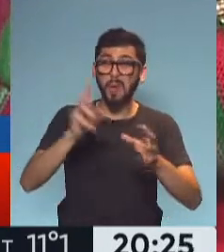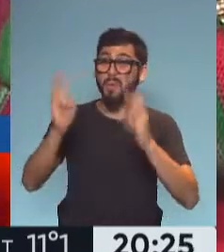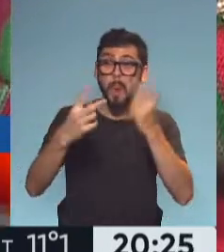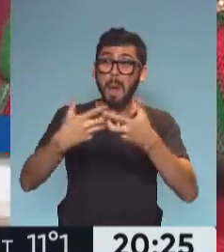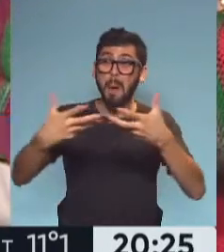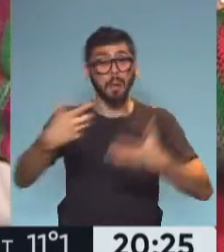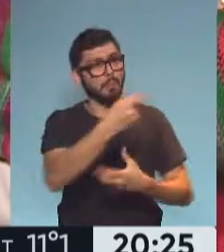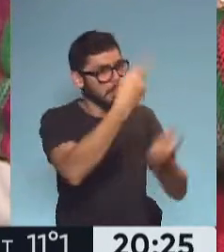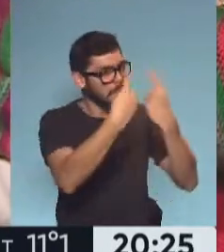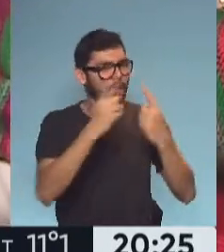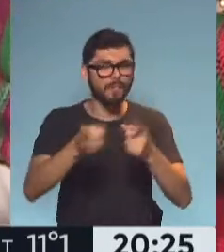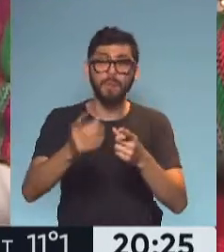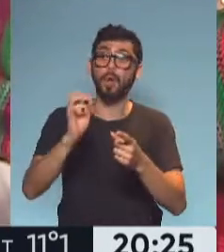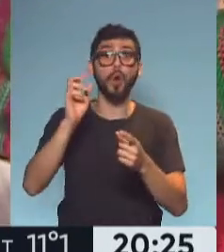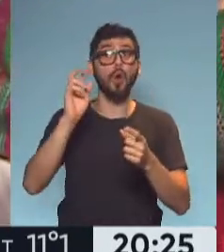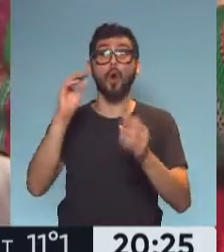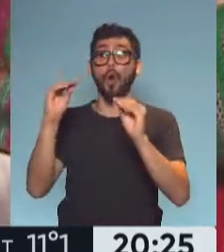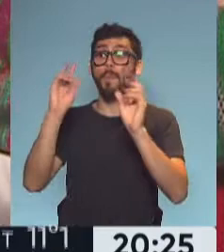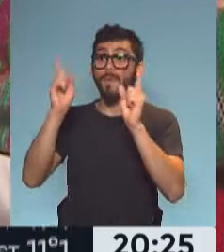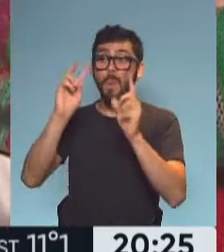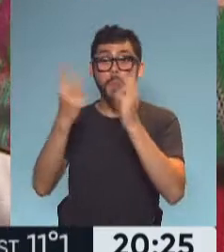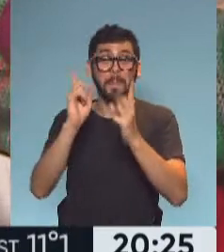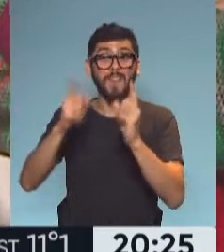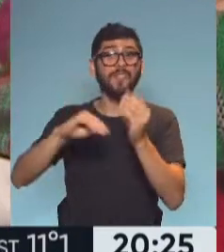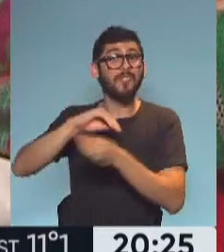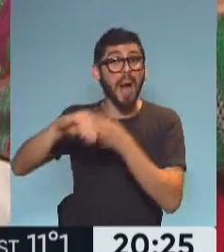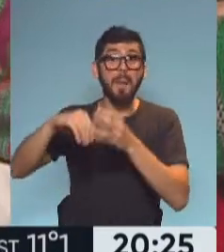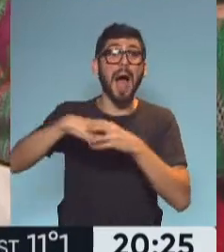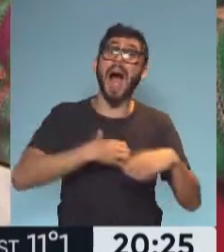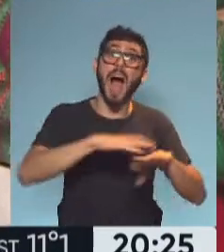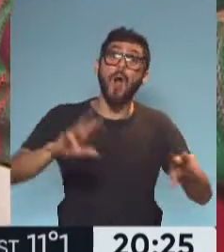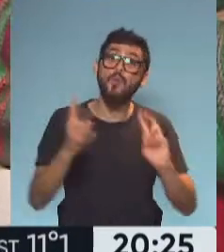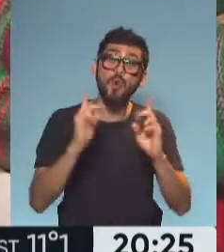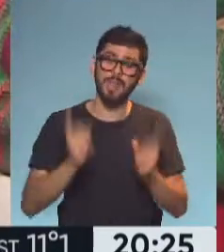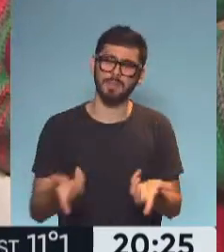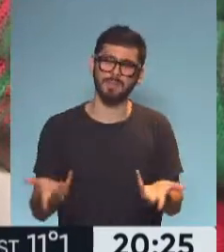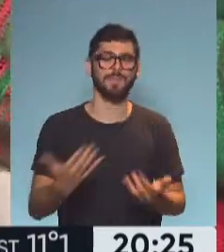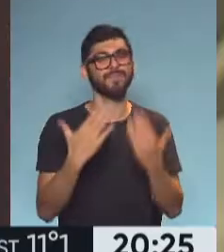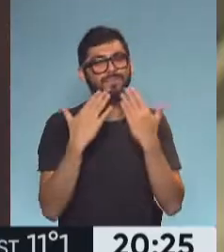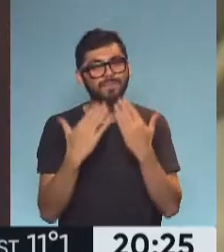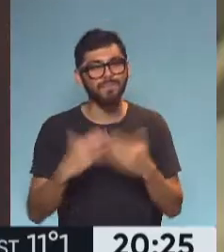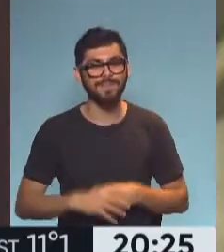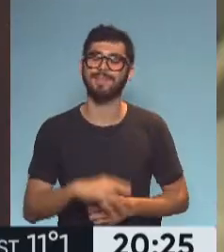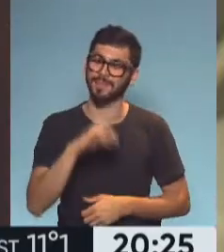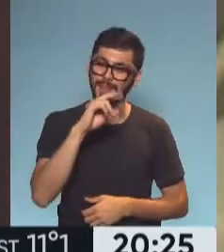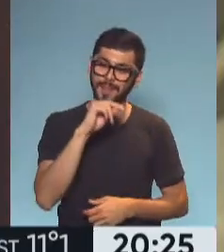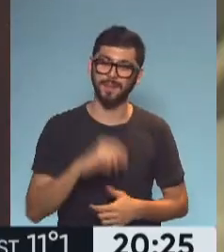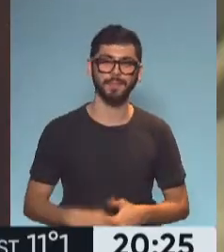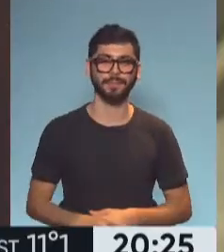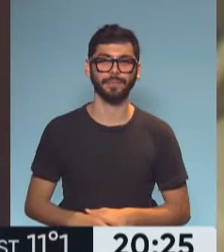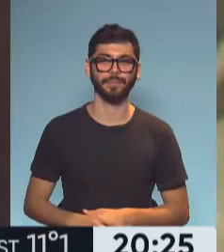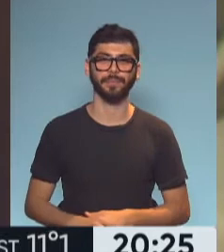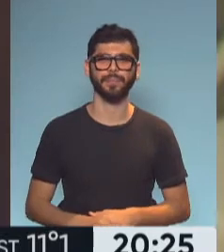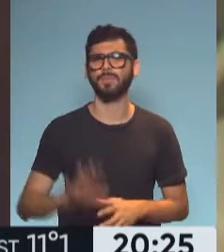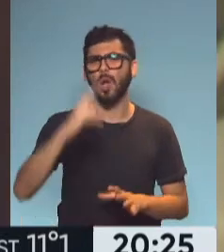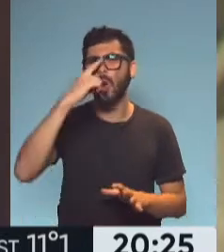muertos. No solo de docentes, sino también de familias y de alumnos. Muchas gracias. No, de nada.